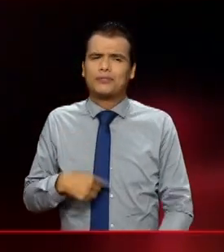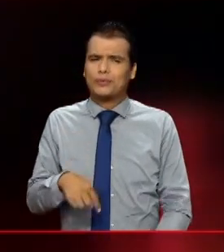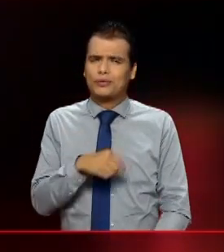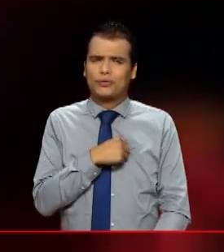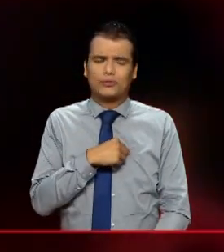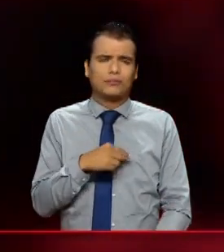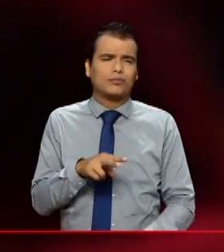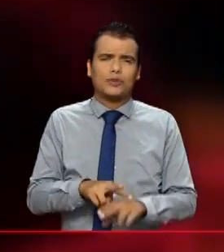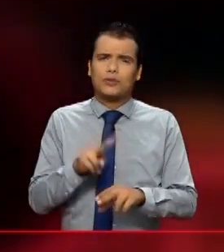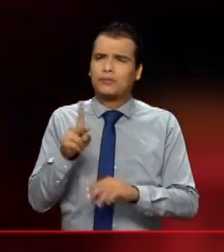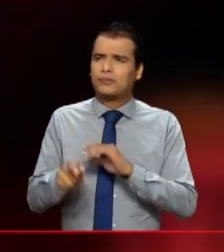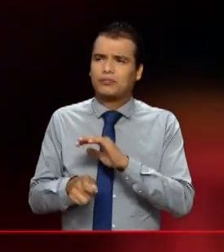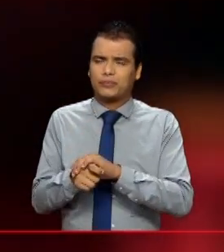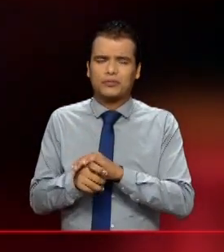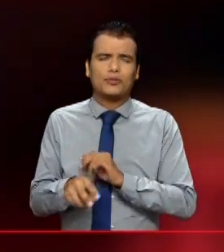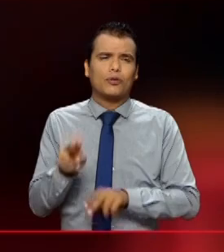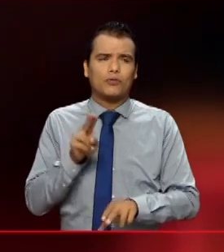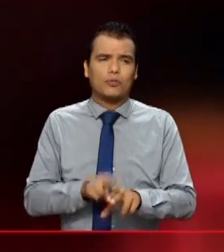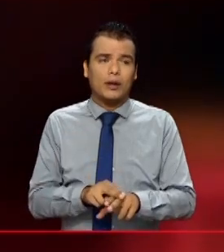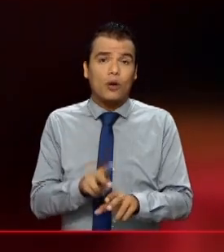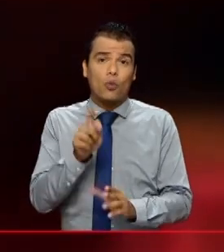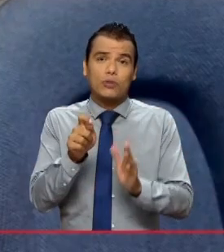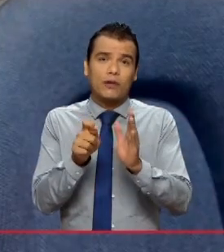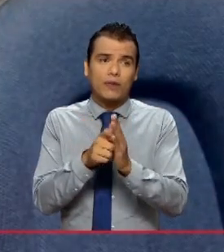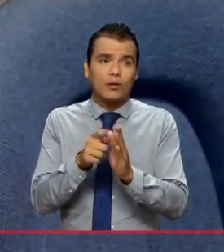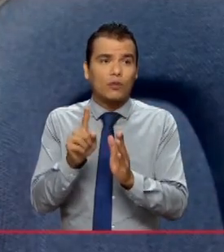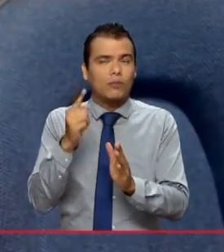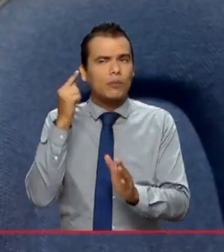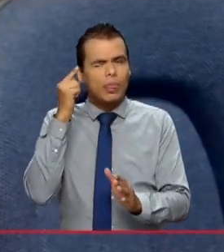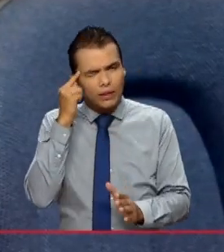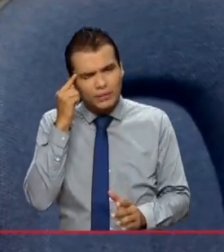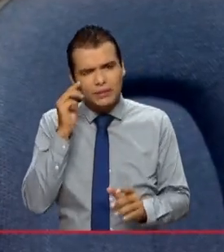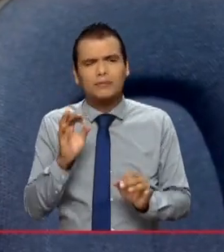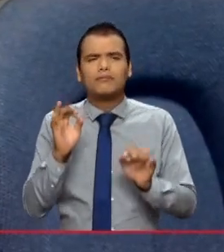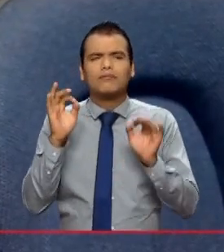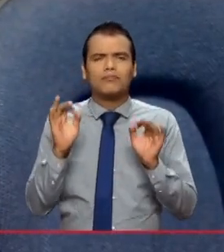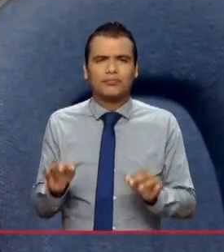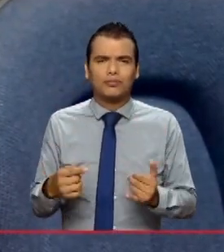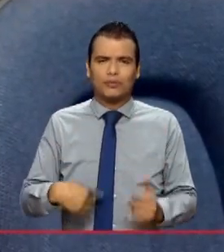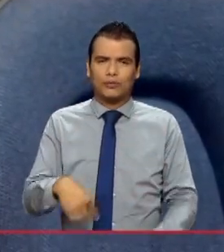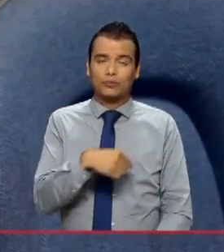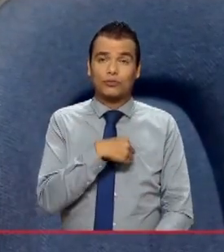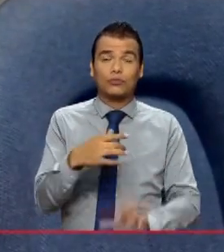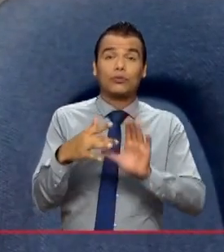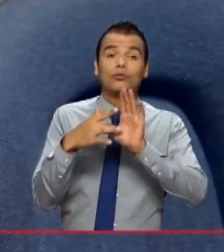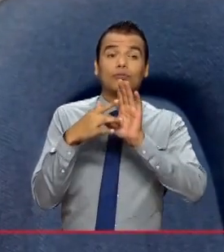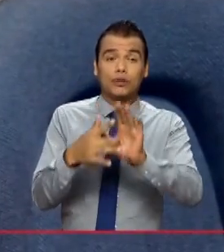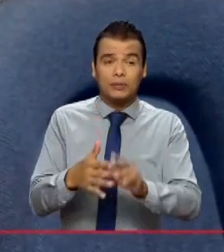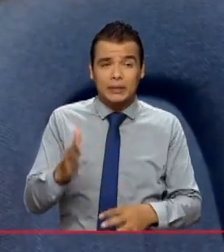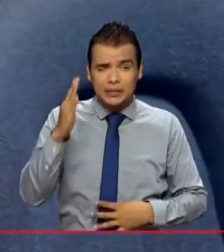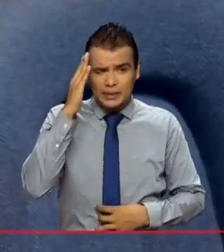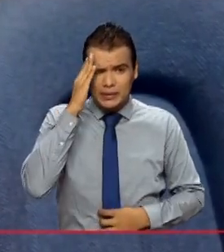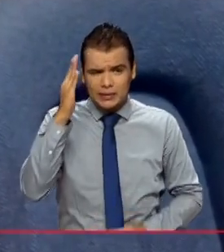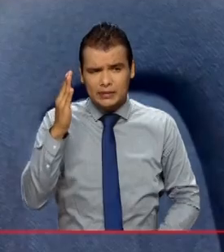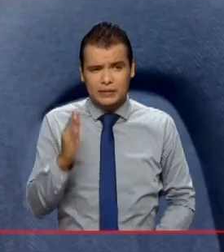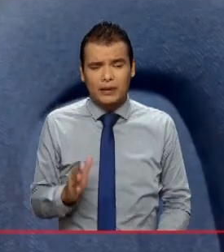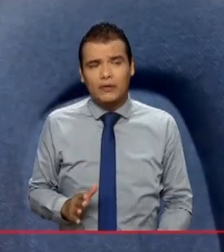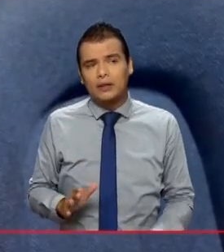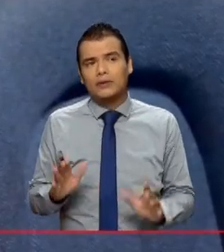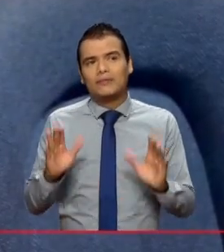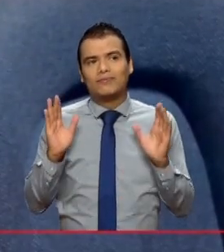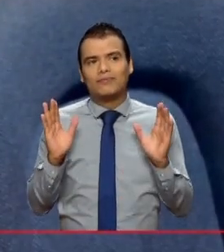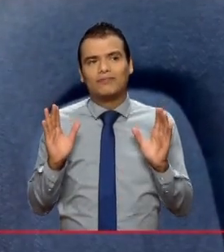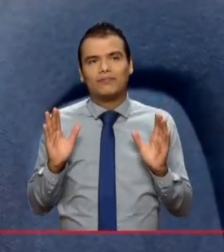Todos hemos sido infieles alguna vez, así sea en el pensamiento. Eso es lo que habla esta obra, donde pone en